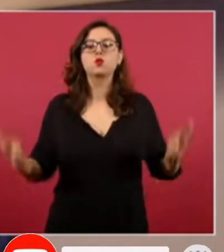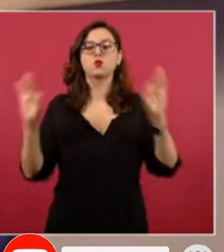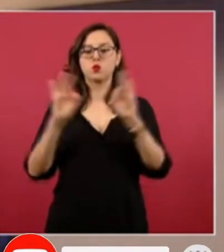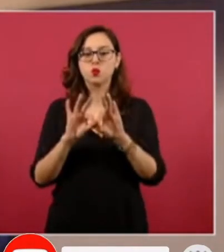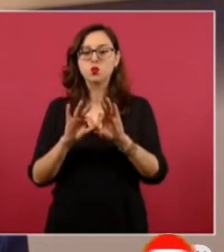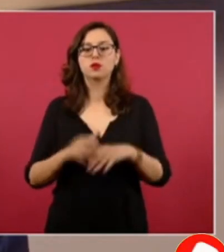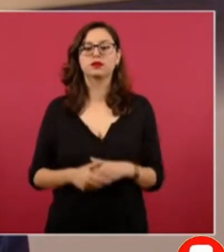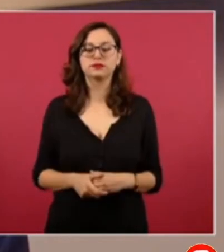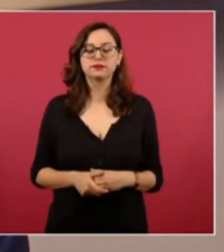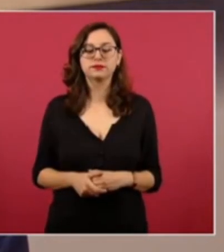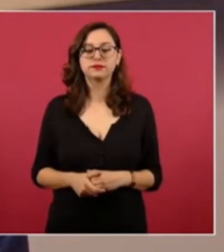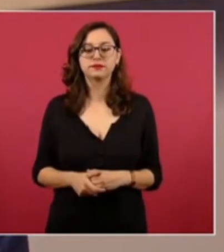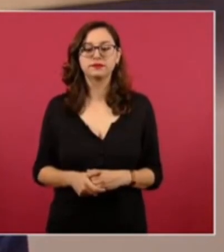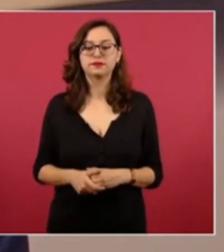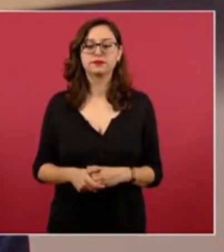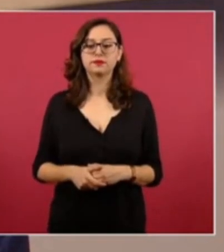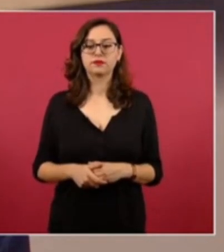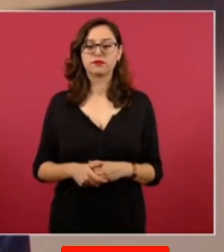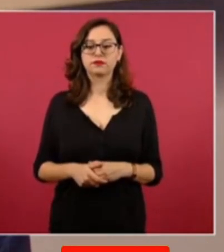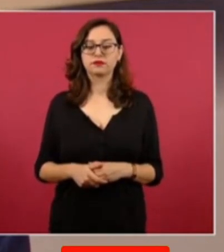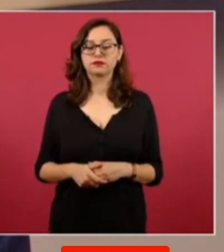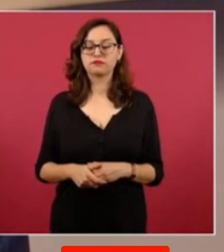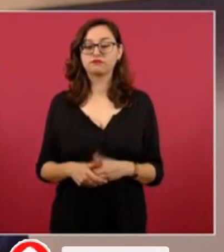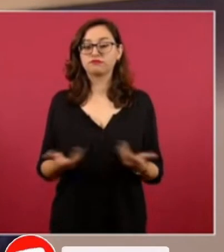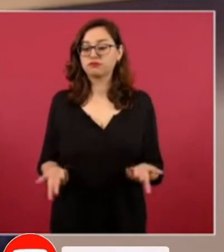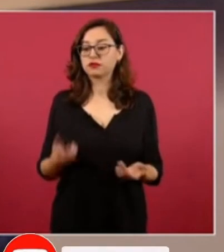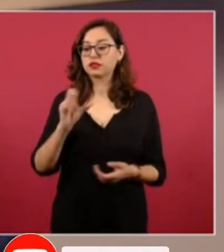Si los de Hacienda, si los del SAT